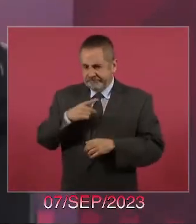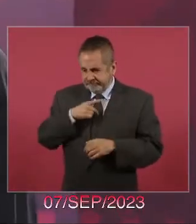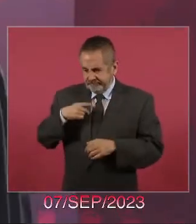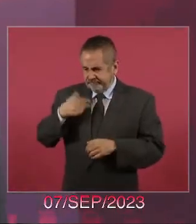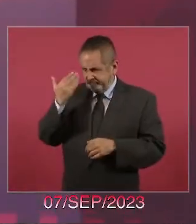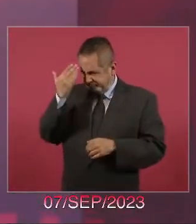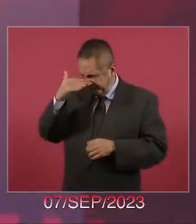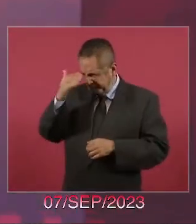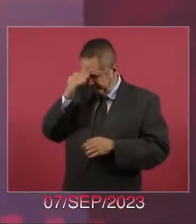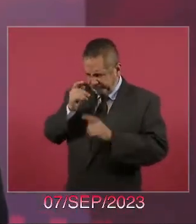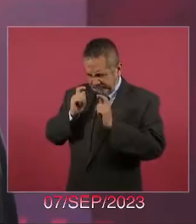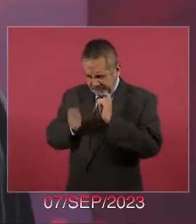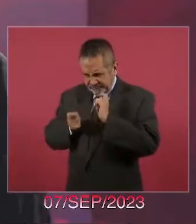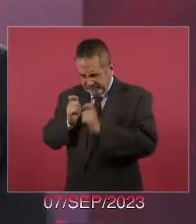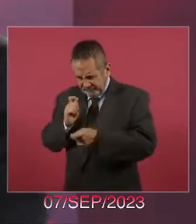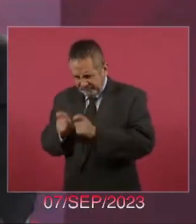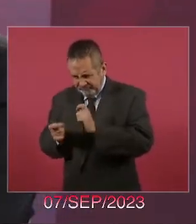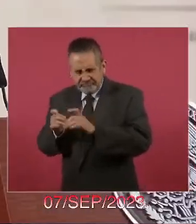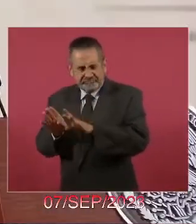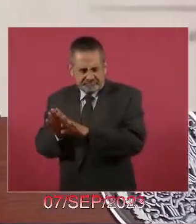Porque